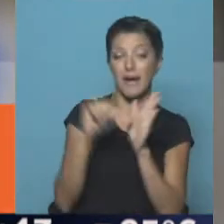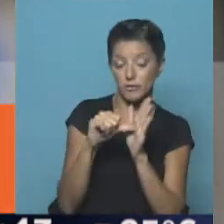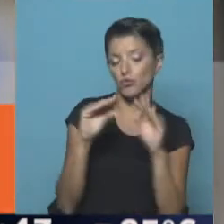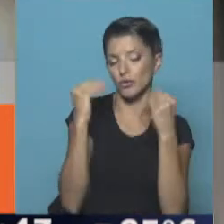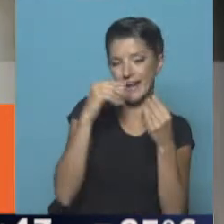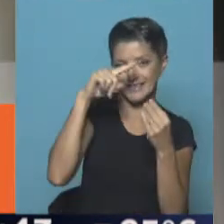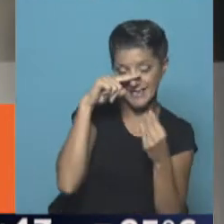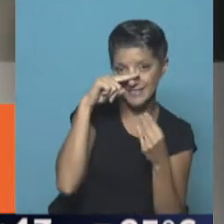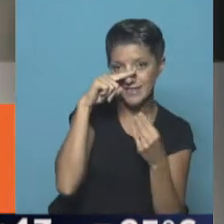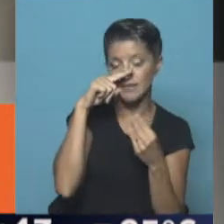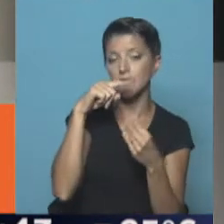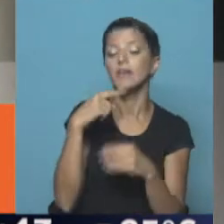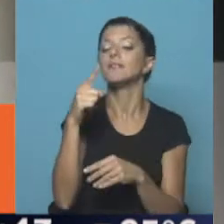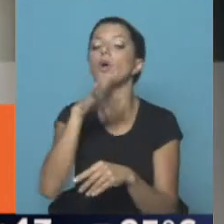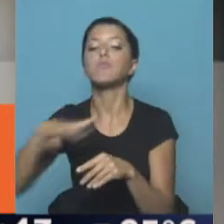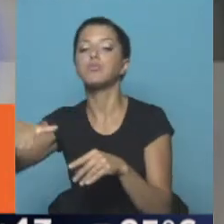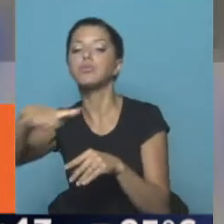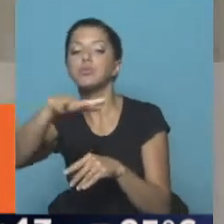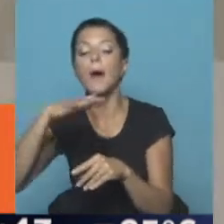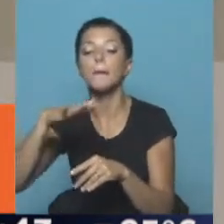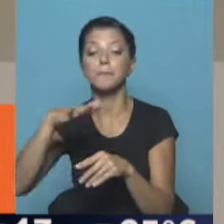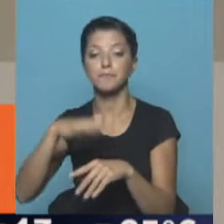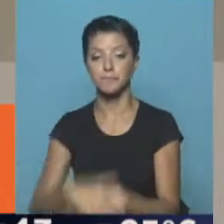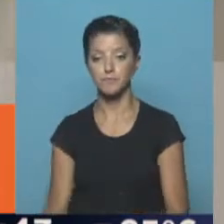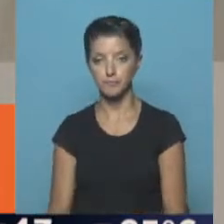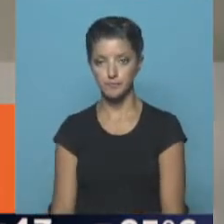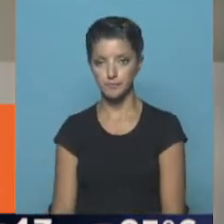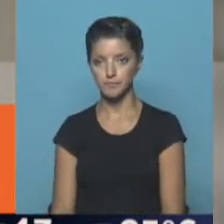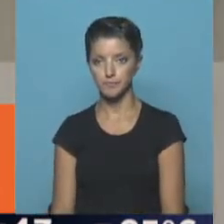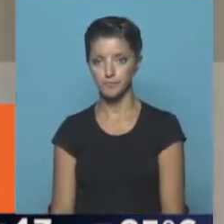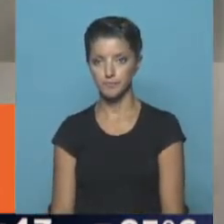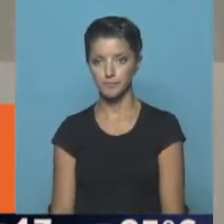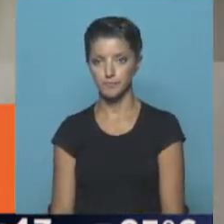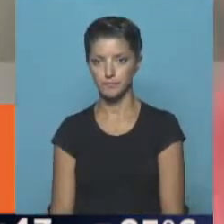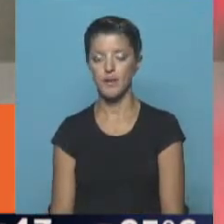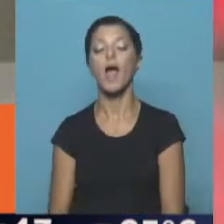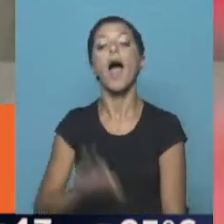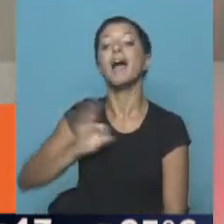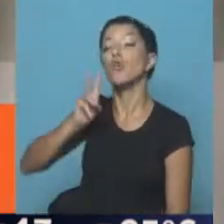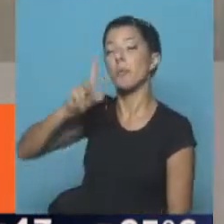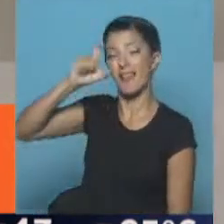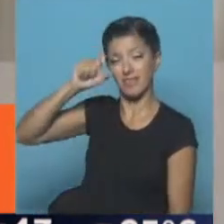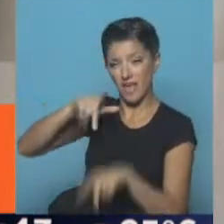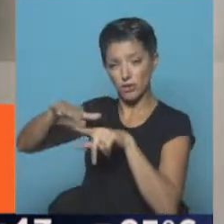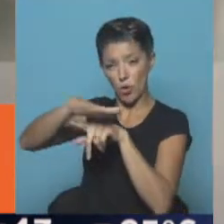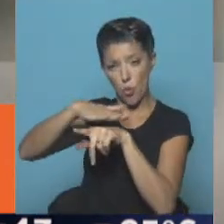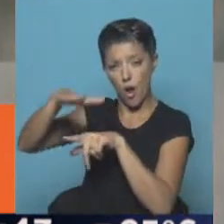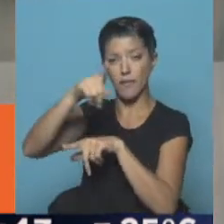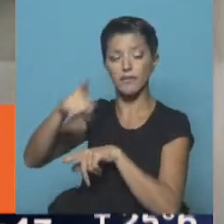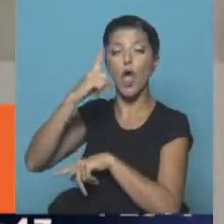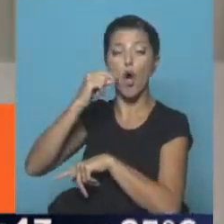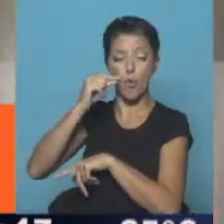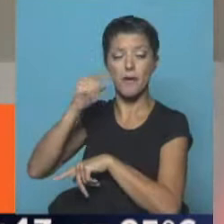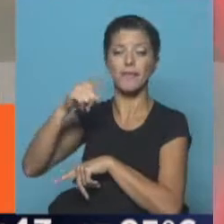excepción de lo que se llama espacio Schengen en Europa. Y efectivamente, allí en 2010, un ciudadano sueco de origen